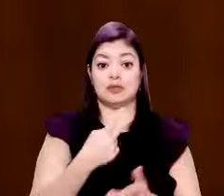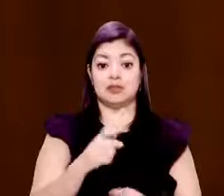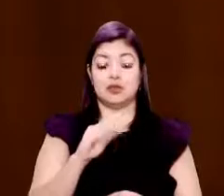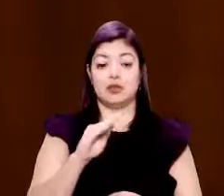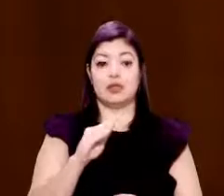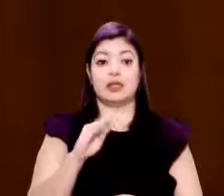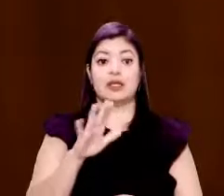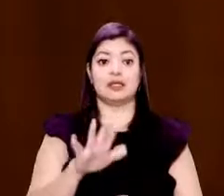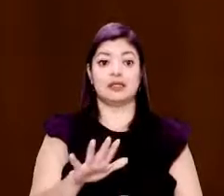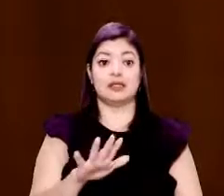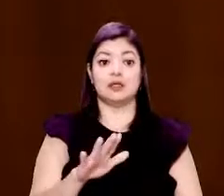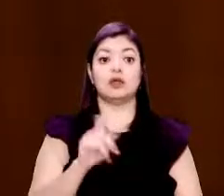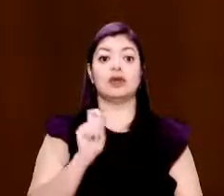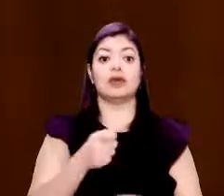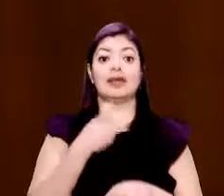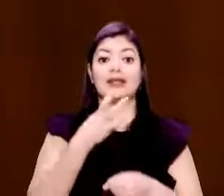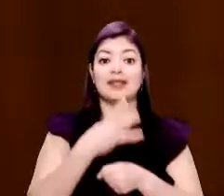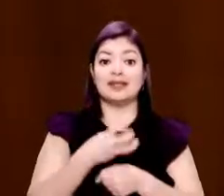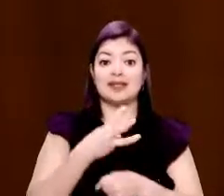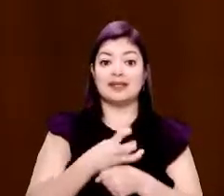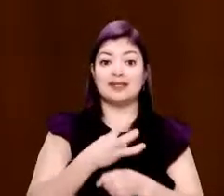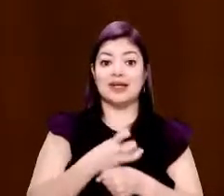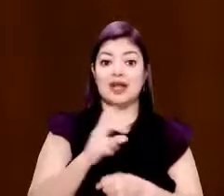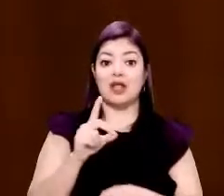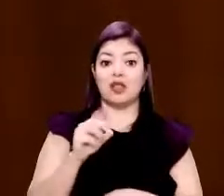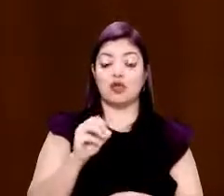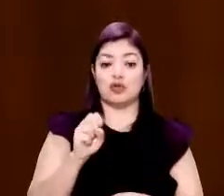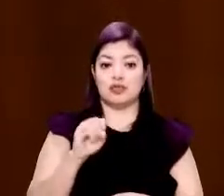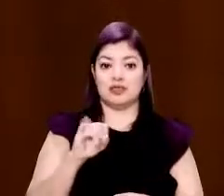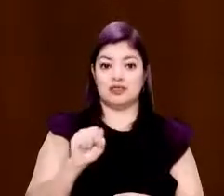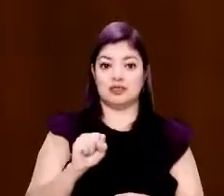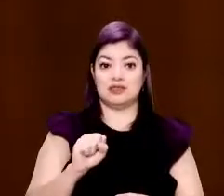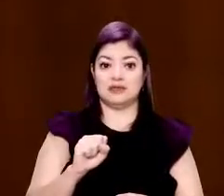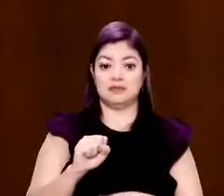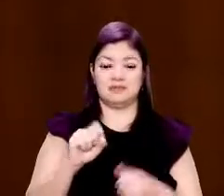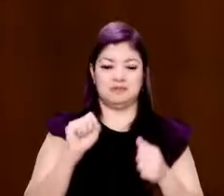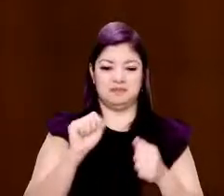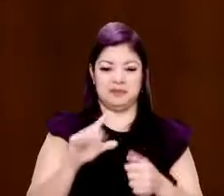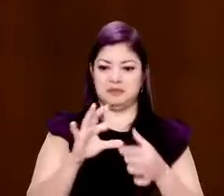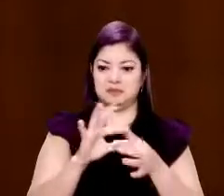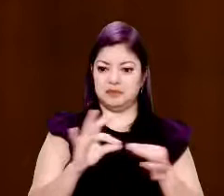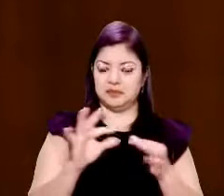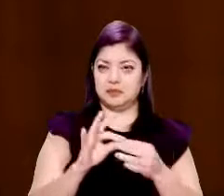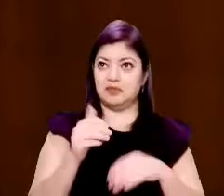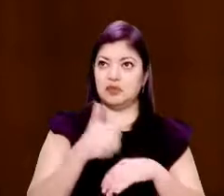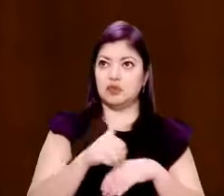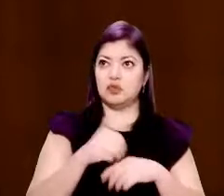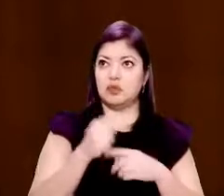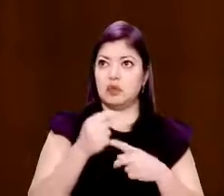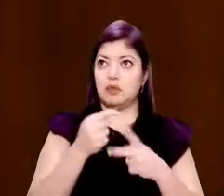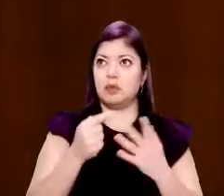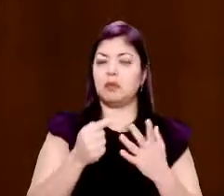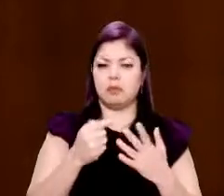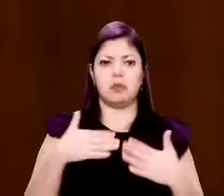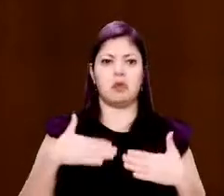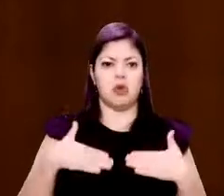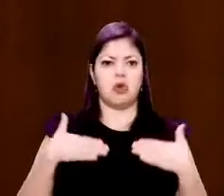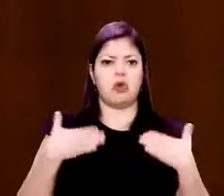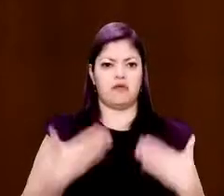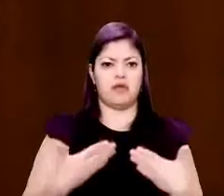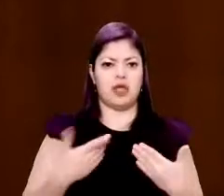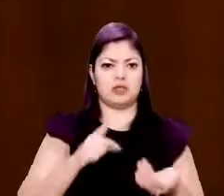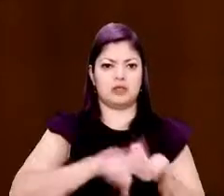8.227.195 fueron terceras dosis. Las anteriores cifras y estadísticas sin duda alguna generan confianza en nuestro sistema de